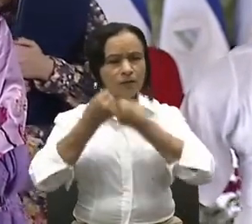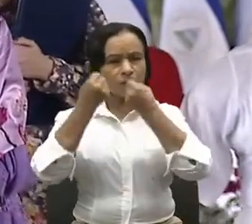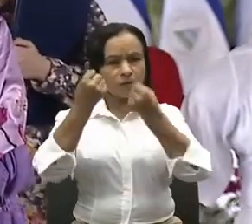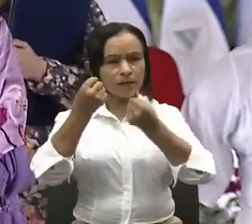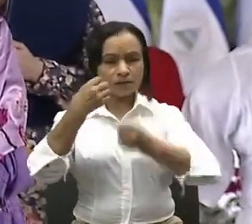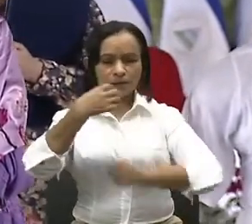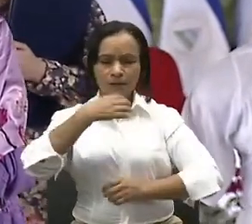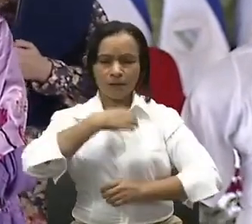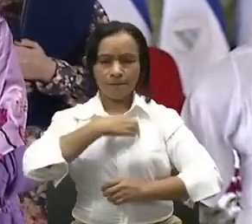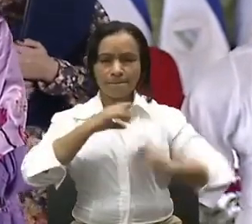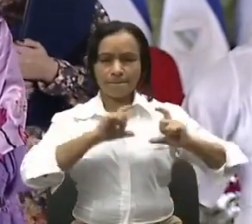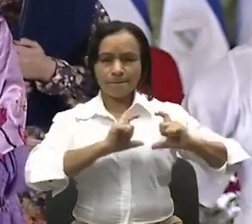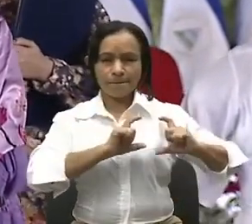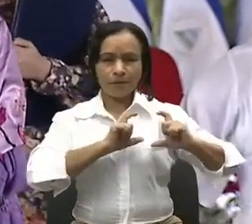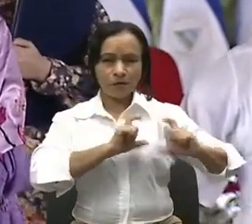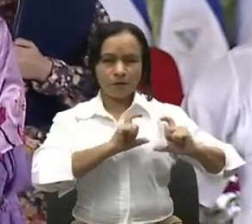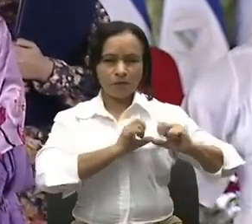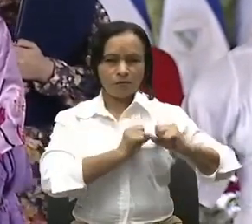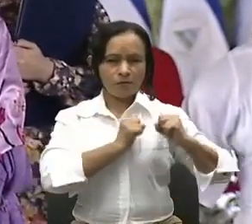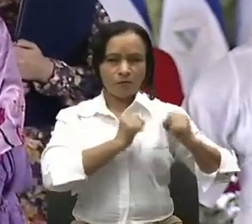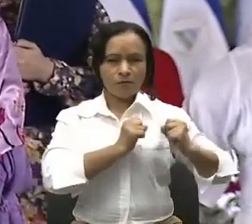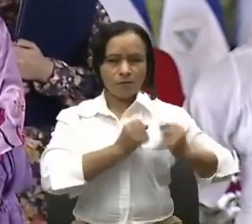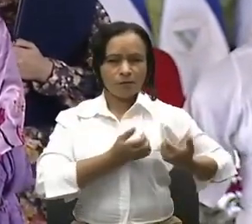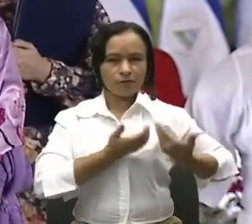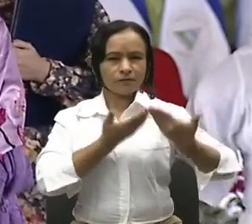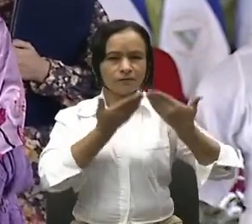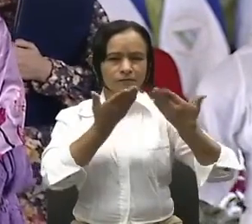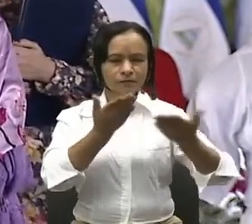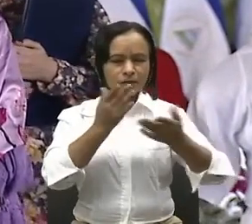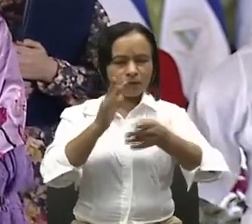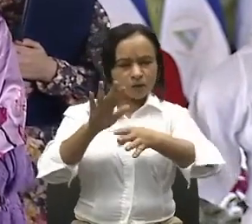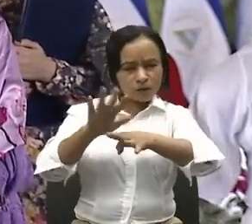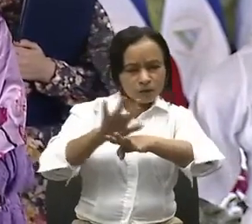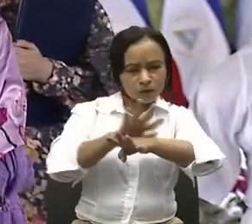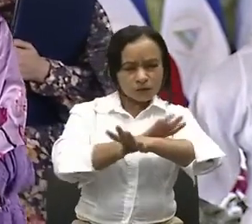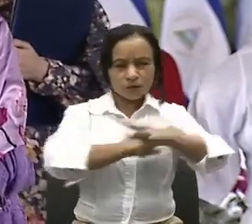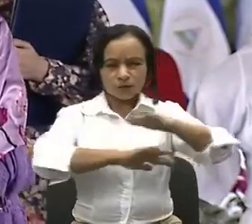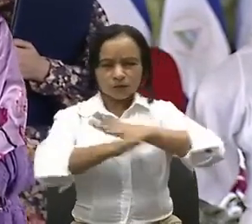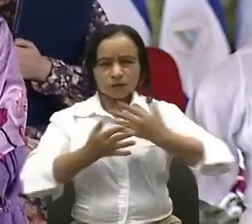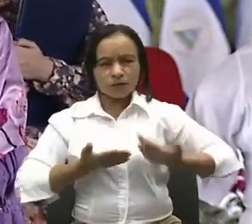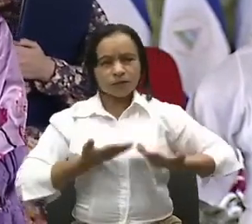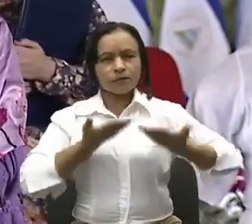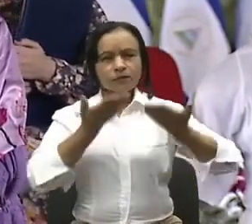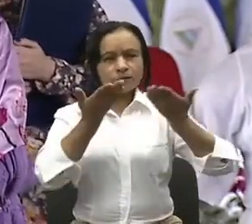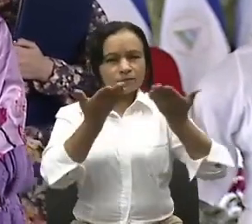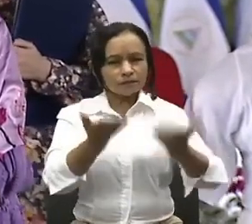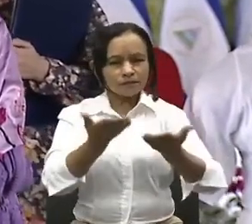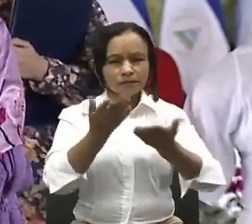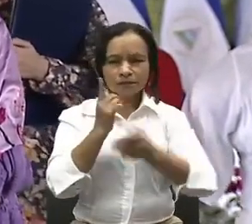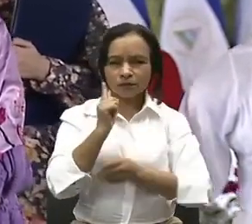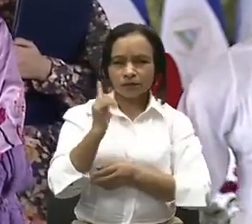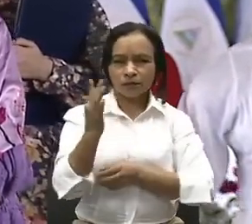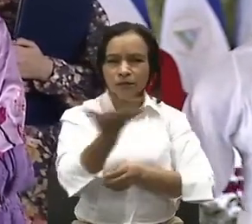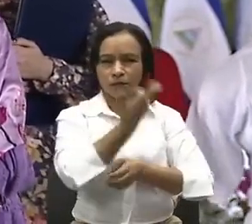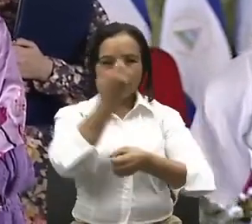de su corazón, todas sus energías, todo el trabajo